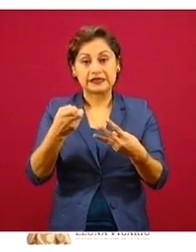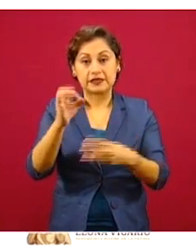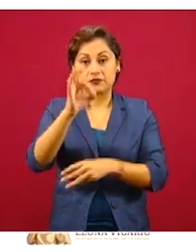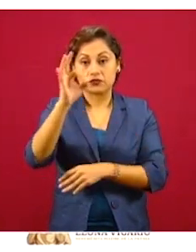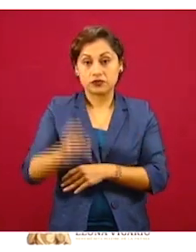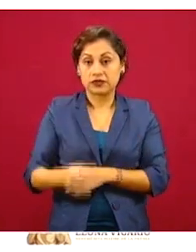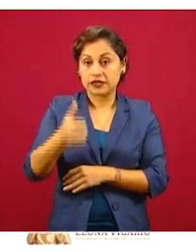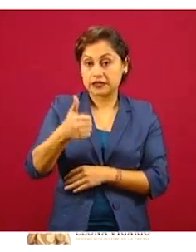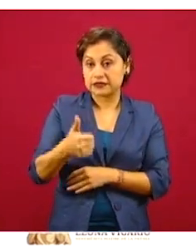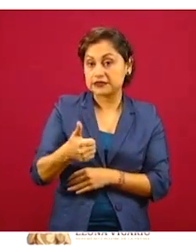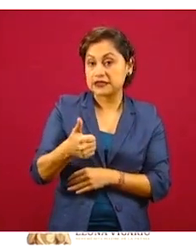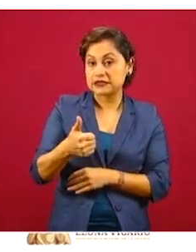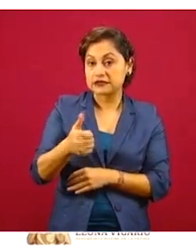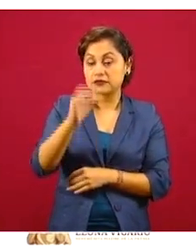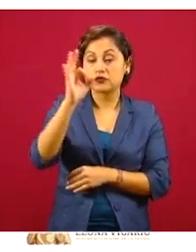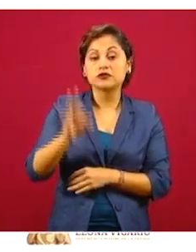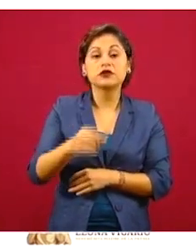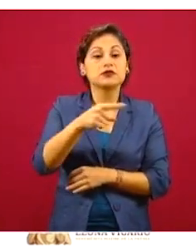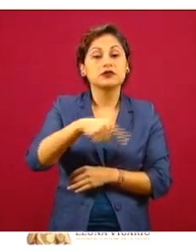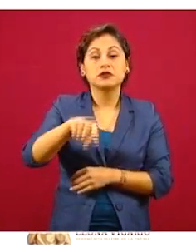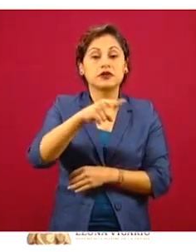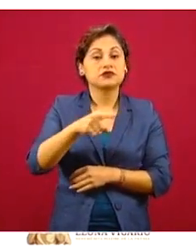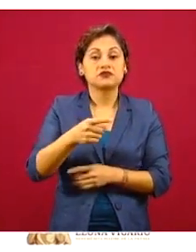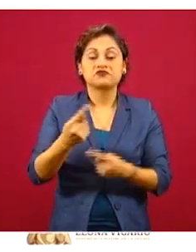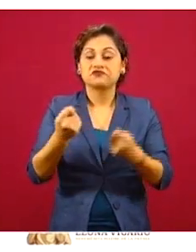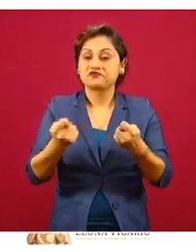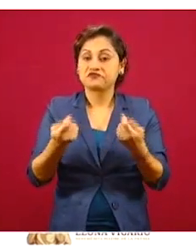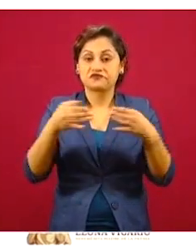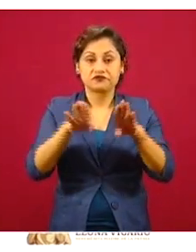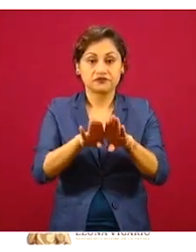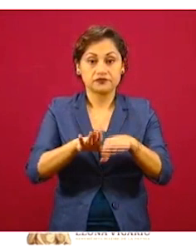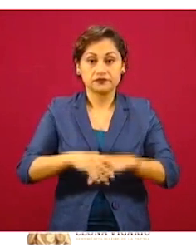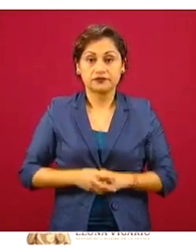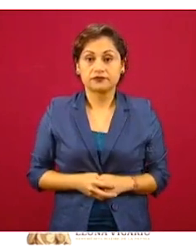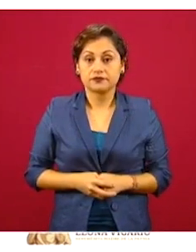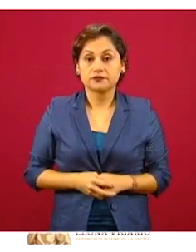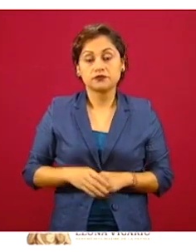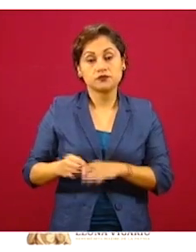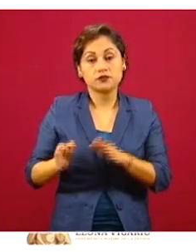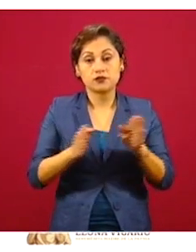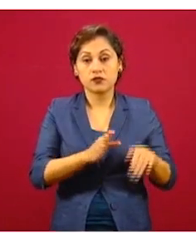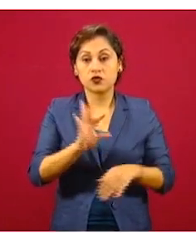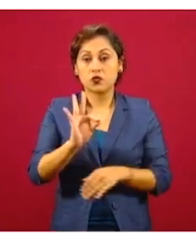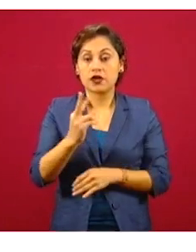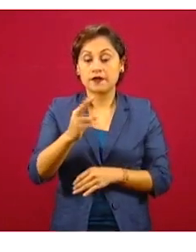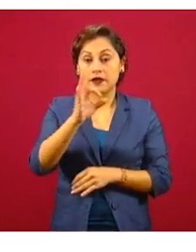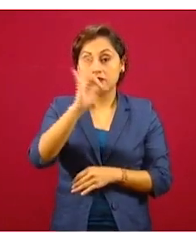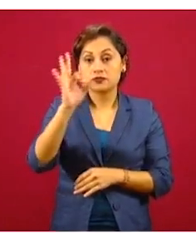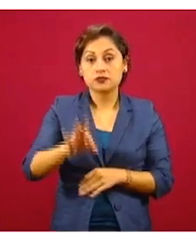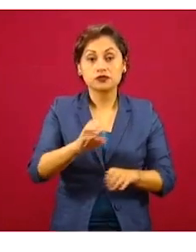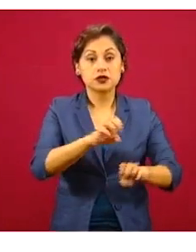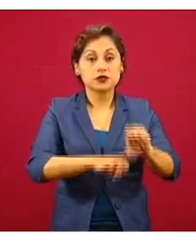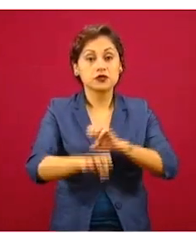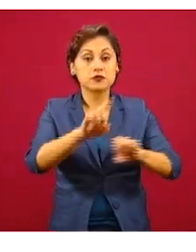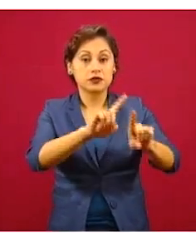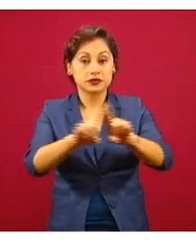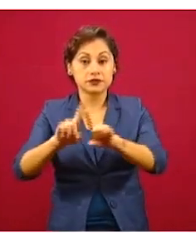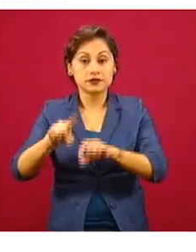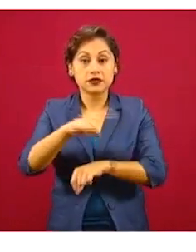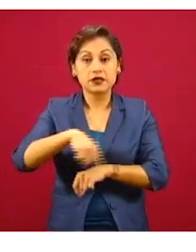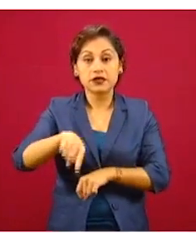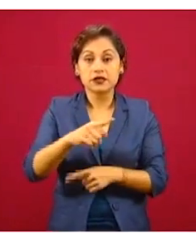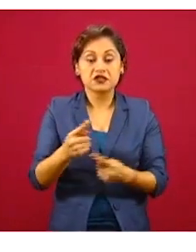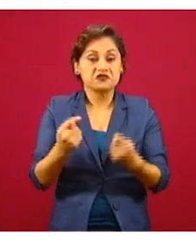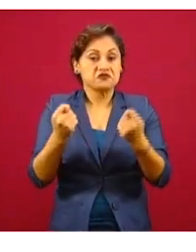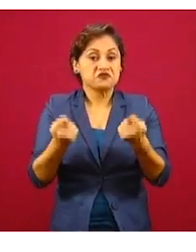6% que se ha negado a cerrar siguiente el 42 por ciento de las empresas que se negaron a cerrar están